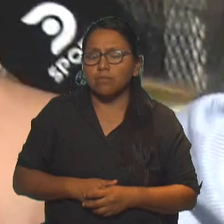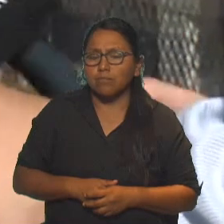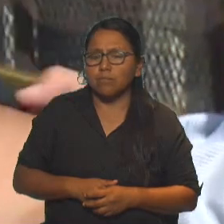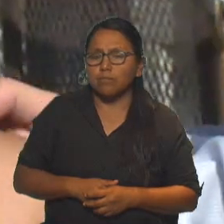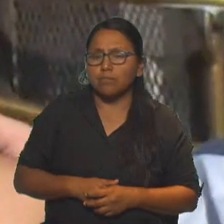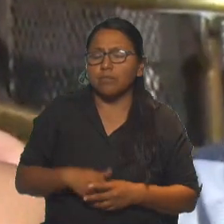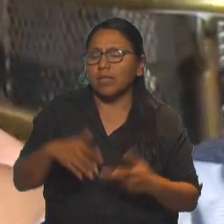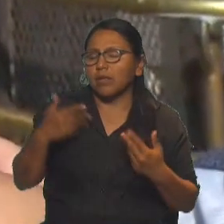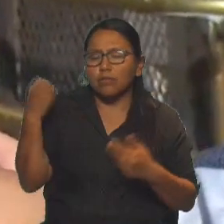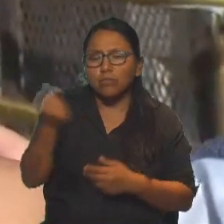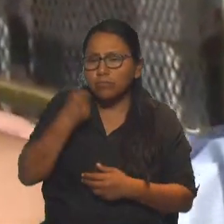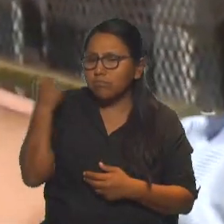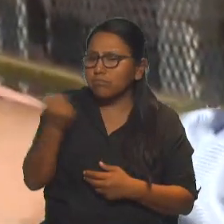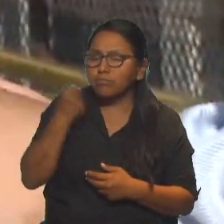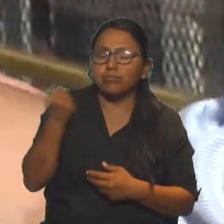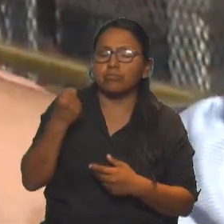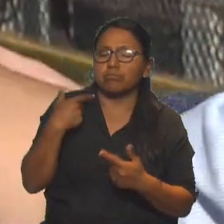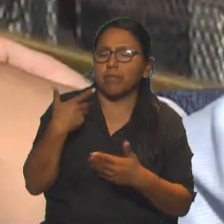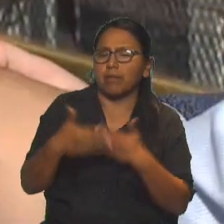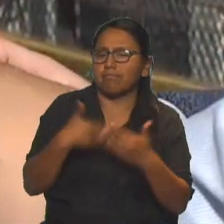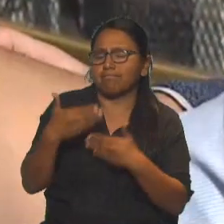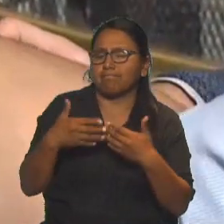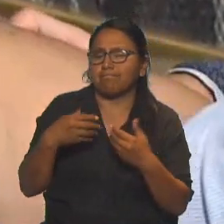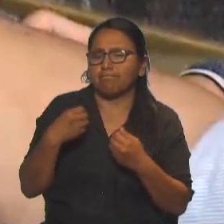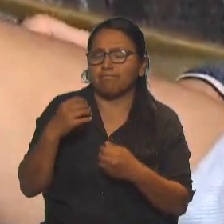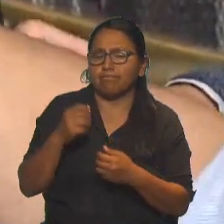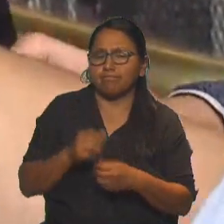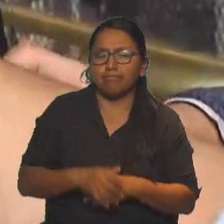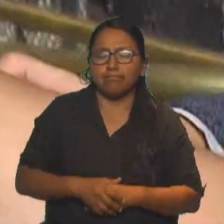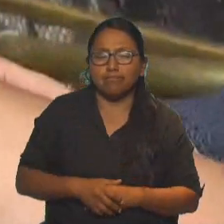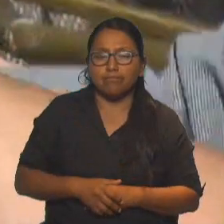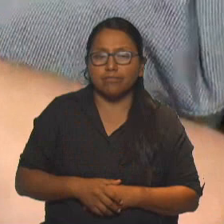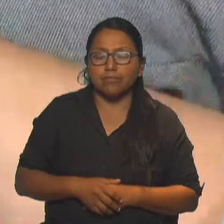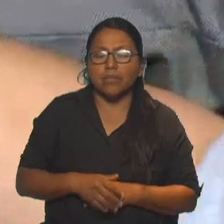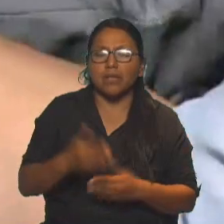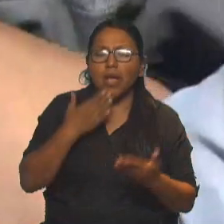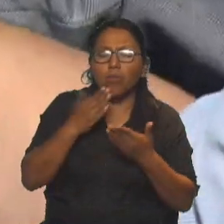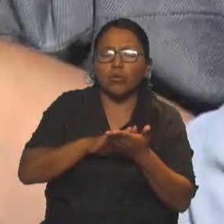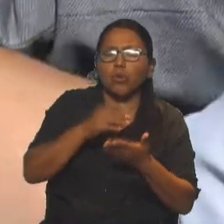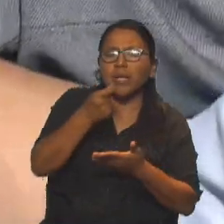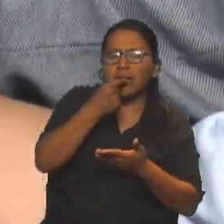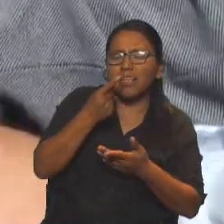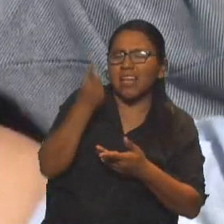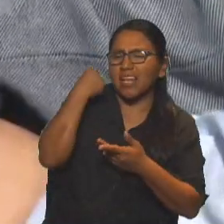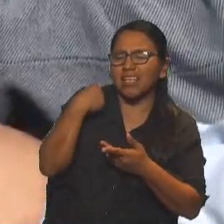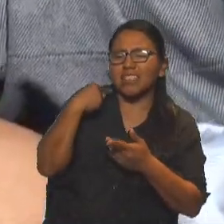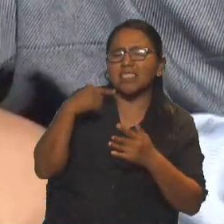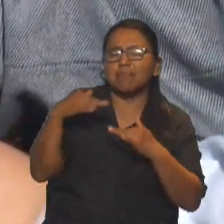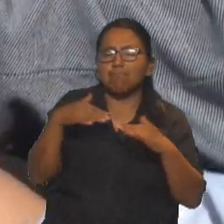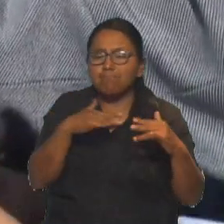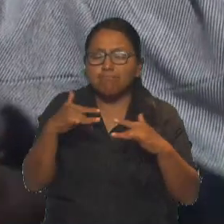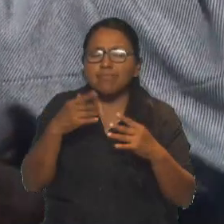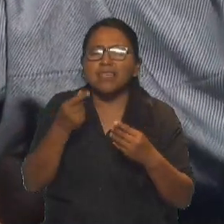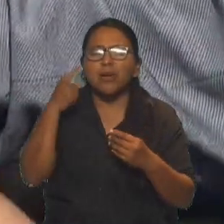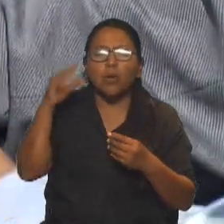Es fundamental para poder lograr esto, ¿no? Víctor, se habló mucho del arbitraje de ayer y en la previa muchas suspicacias.